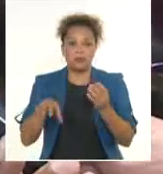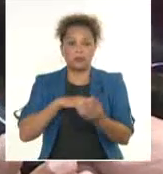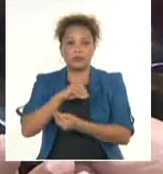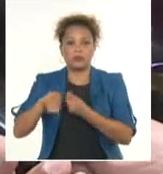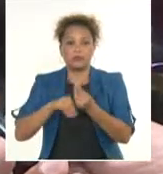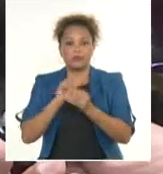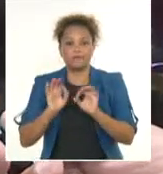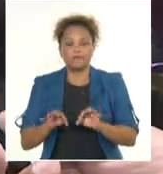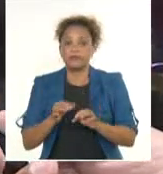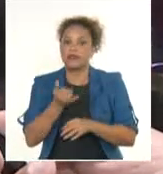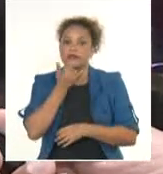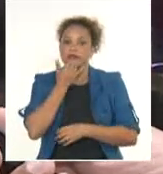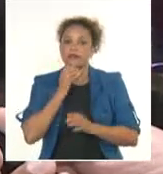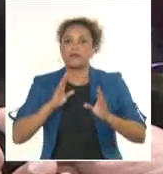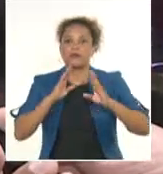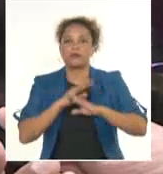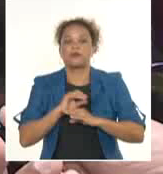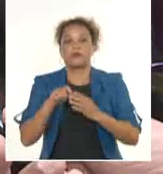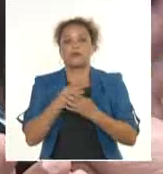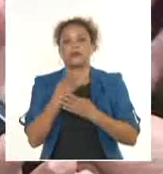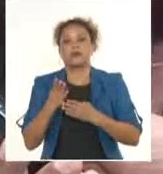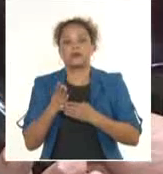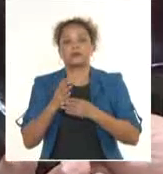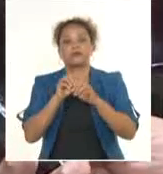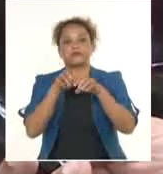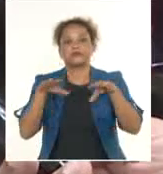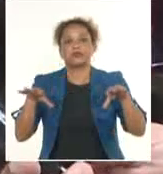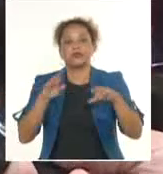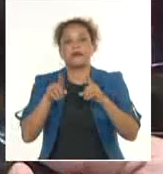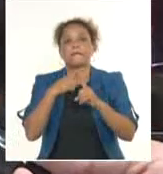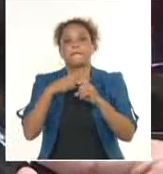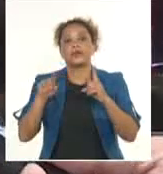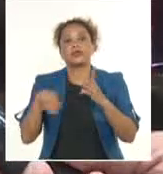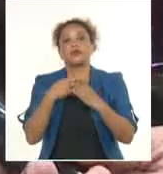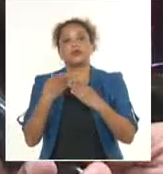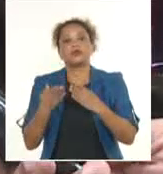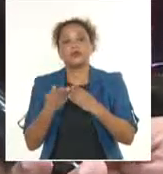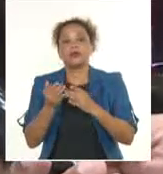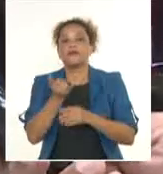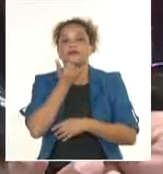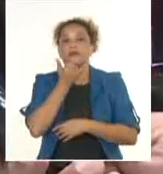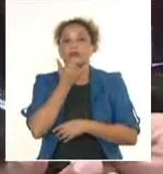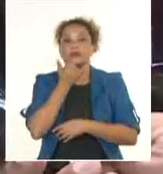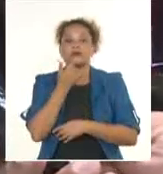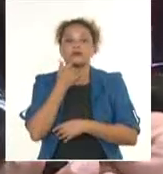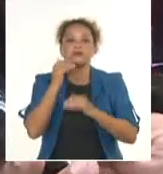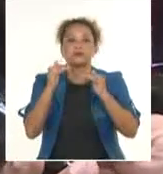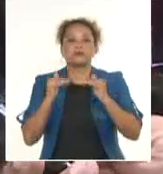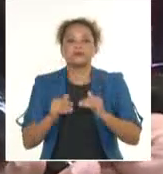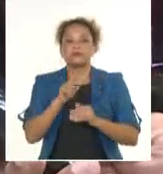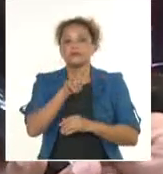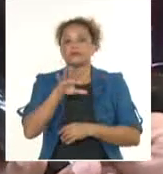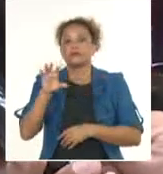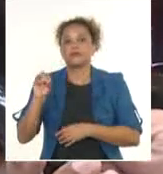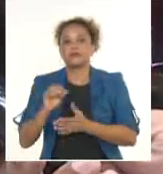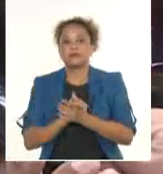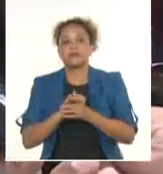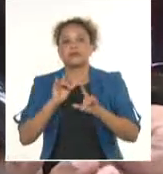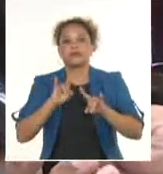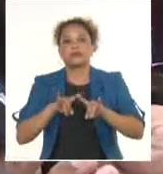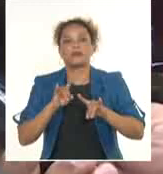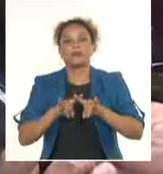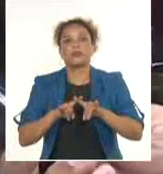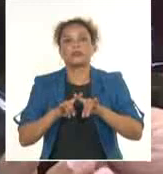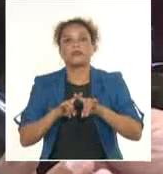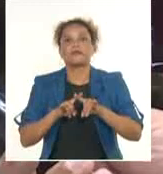haber dificultad para poder la próxima madrugada poder cerrar la carga. En el mediodía, la afectación debe estar en el orden de los 150 megawatts